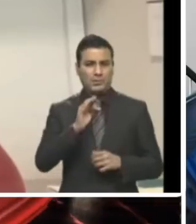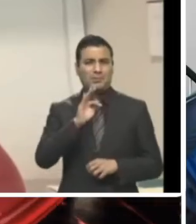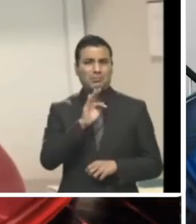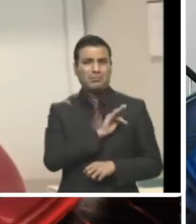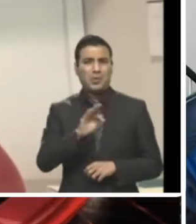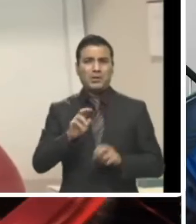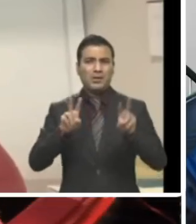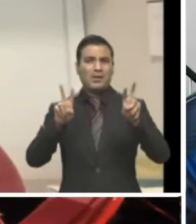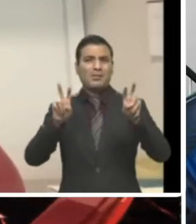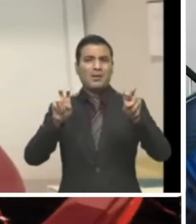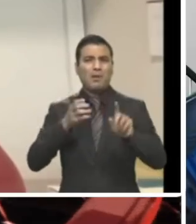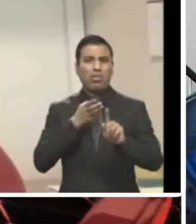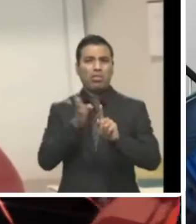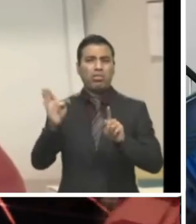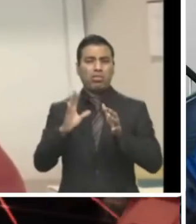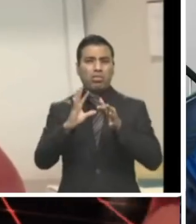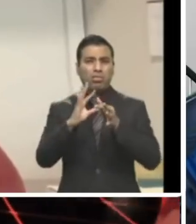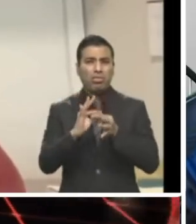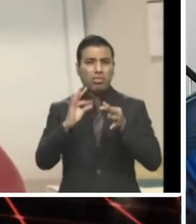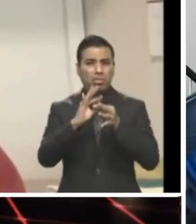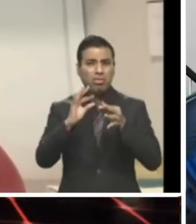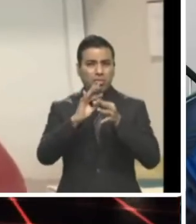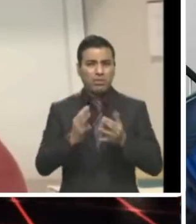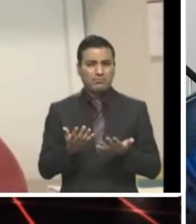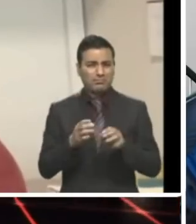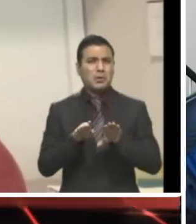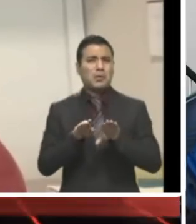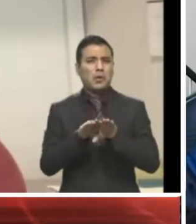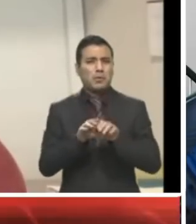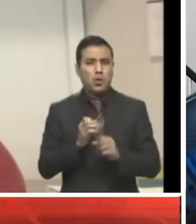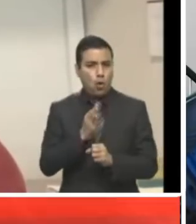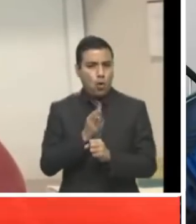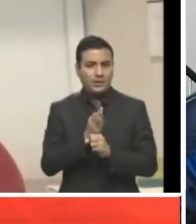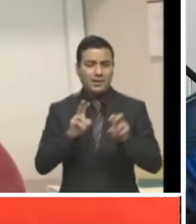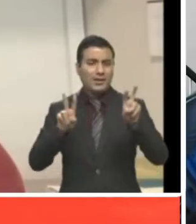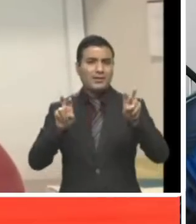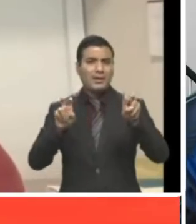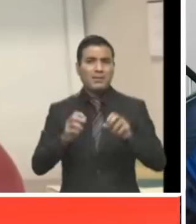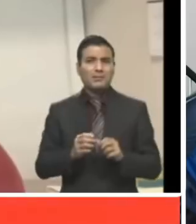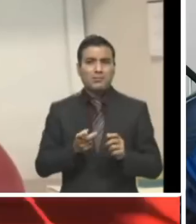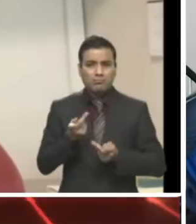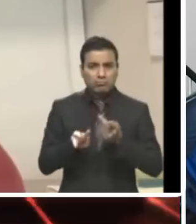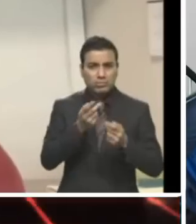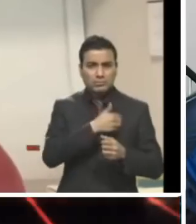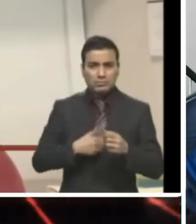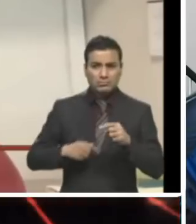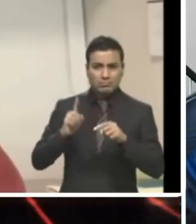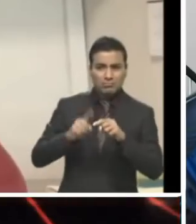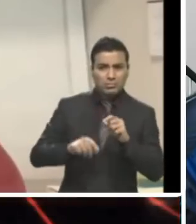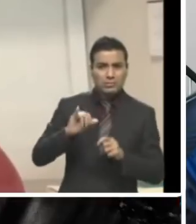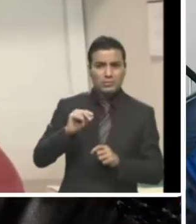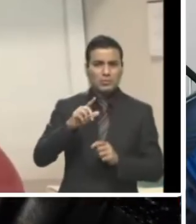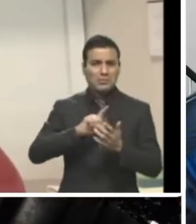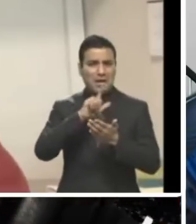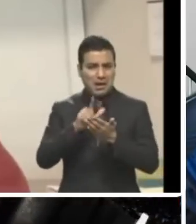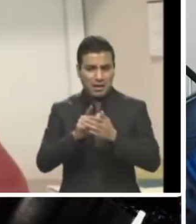los temas de la discusión que están en el punto del orden del día estamos hablando de un tema de revocación de mandato y se va usted a un tema de reforma